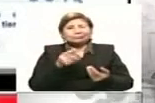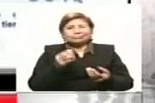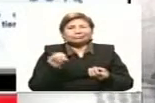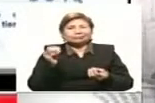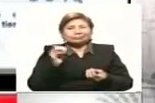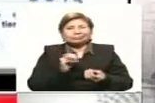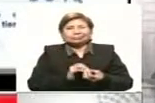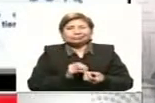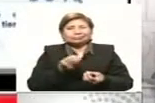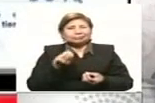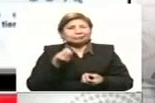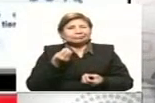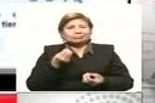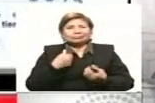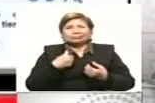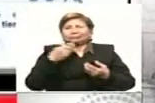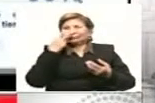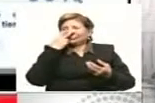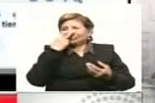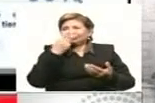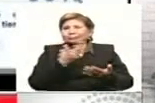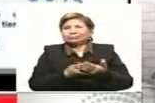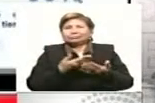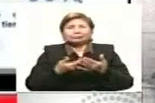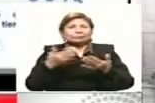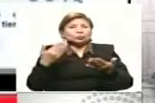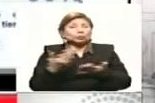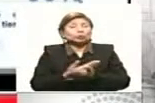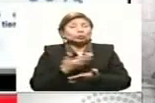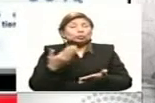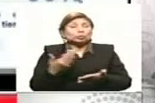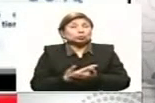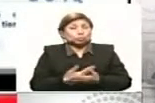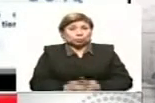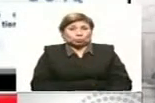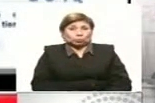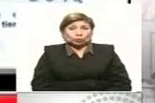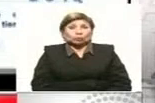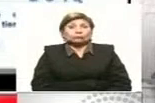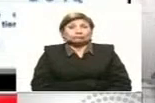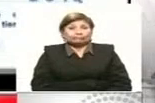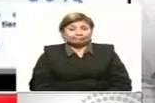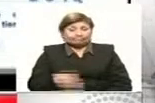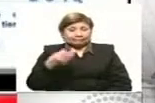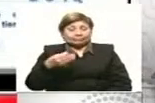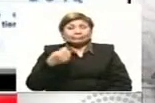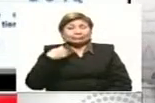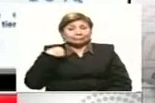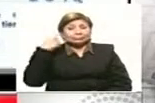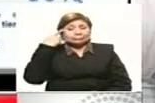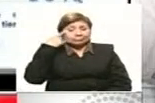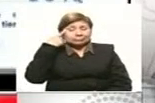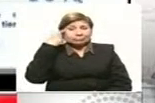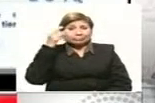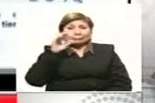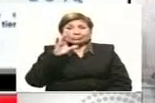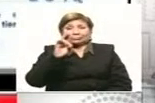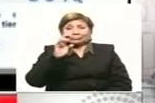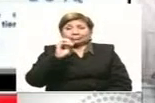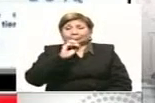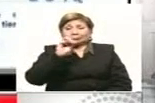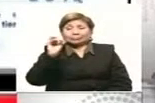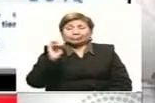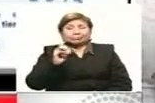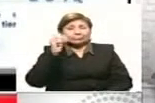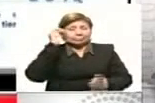de cobertura porque nos vamos a encontrar con poblaciones nuevas, ¿no? Pero creo que el 70% es un